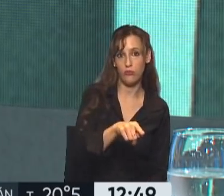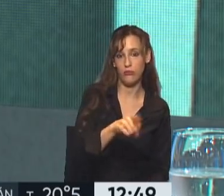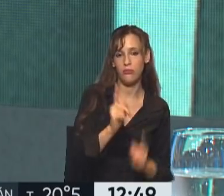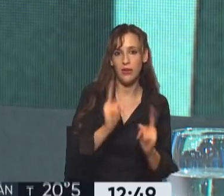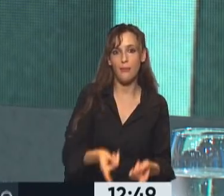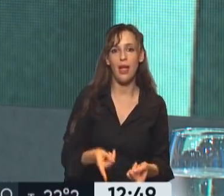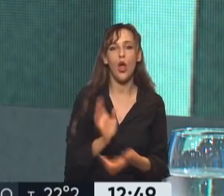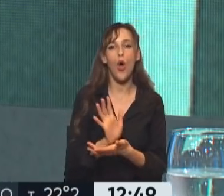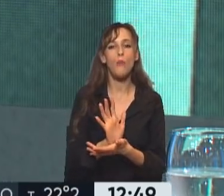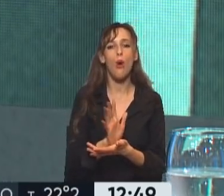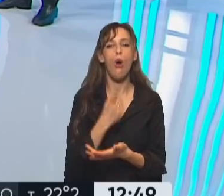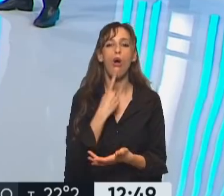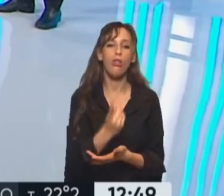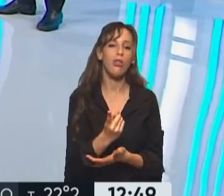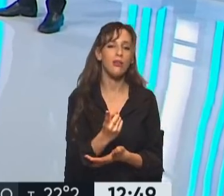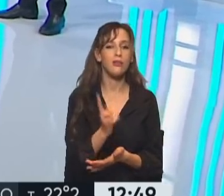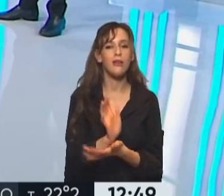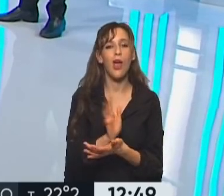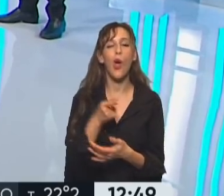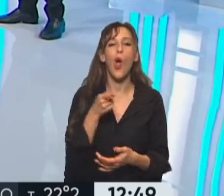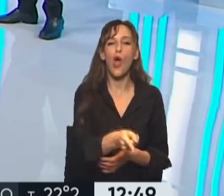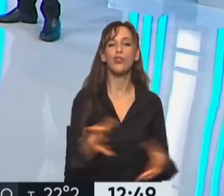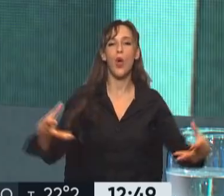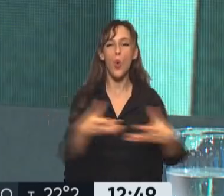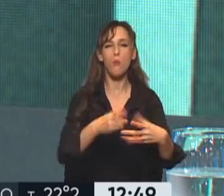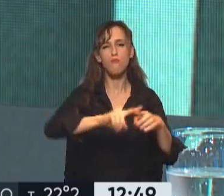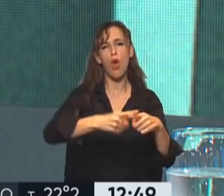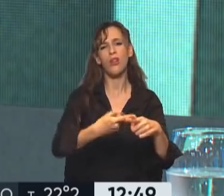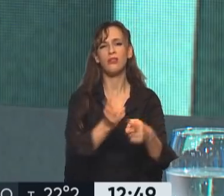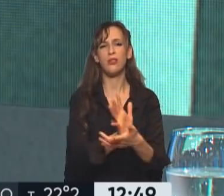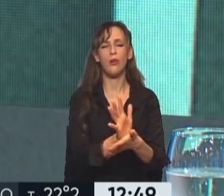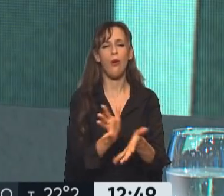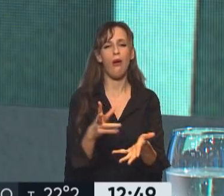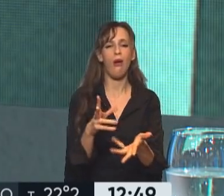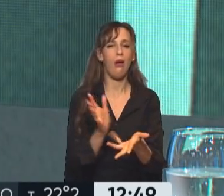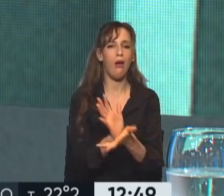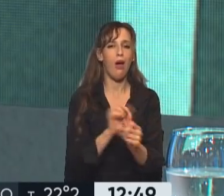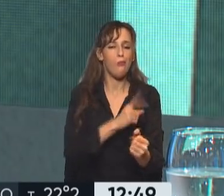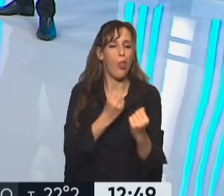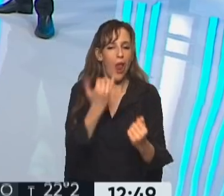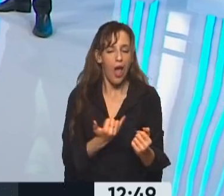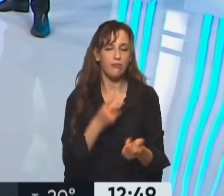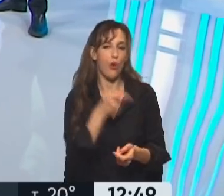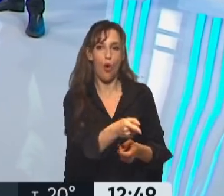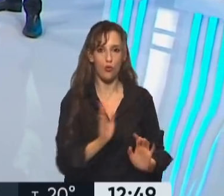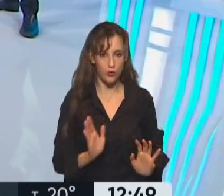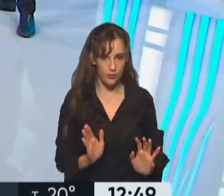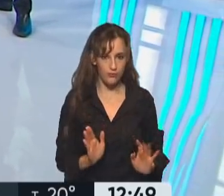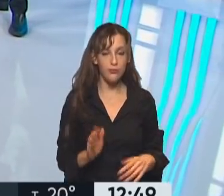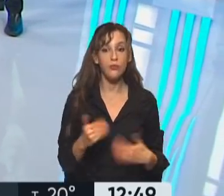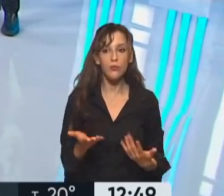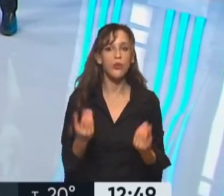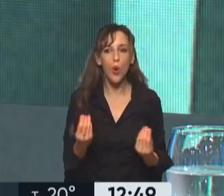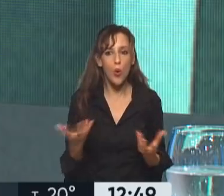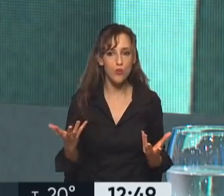vamos a usar una palabra que se está usando mucho en Argentina, contra la casta, ¿no? O contra el candidato del poder. Entonces, ¿cómo puede llegar a jugar ese